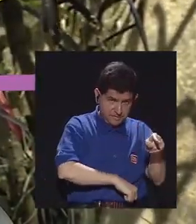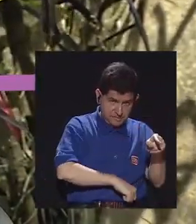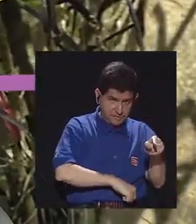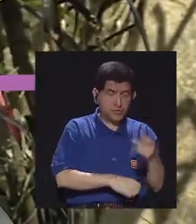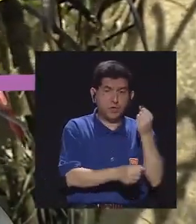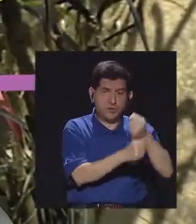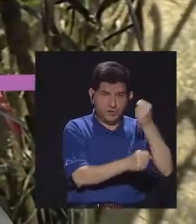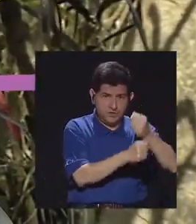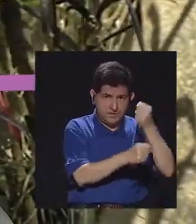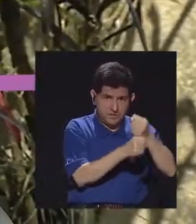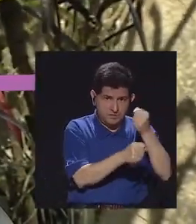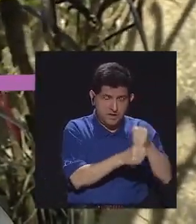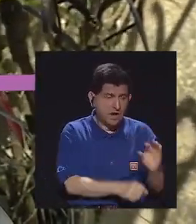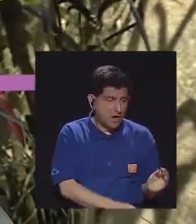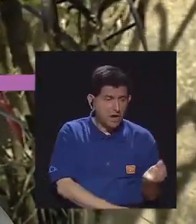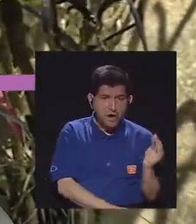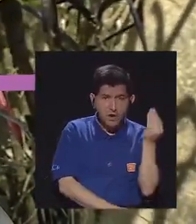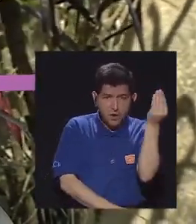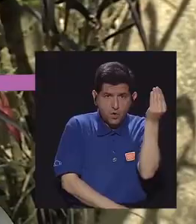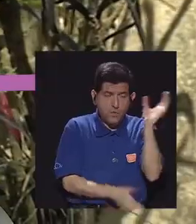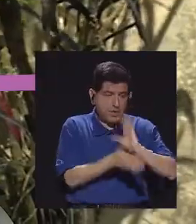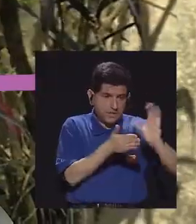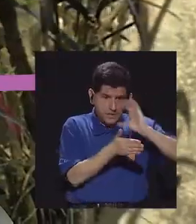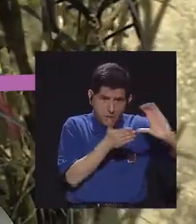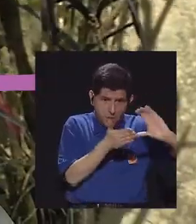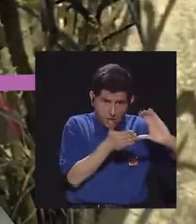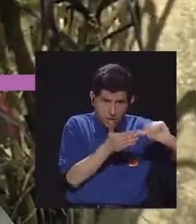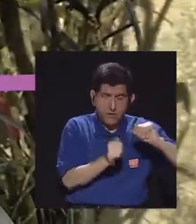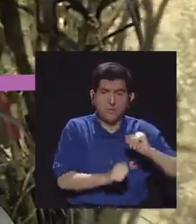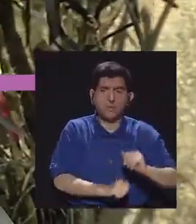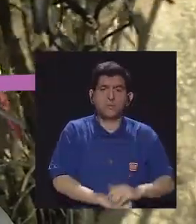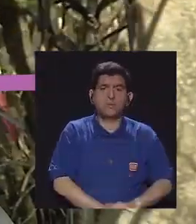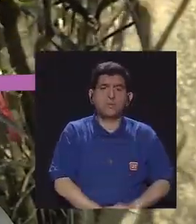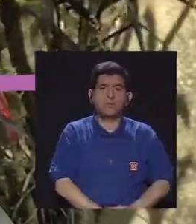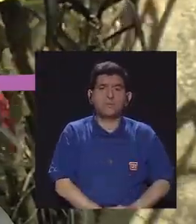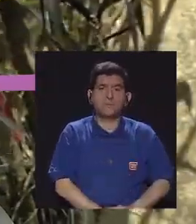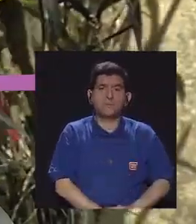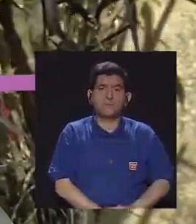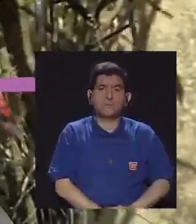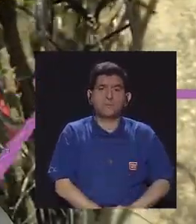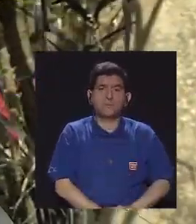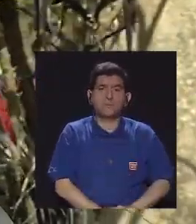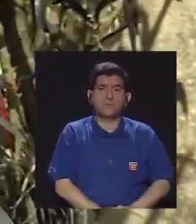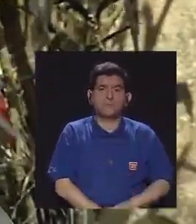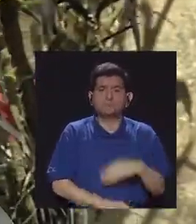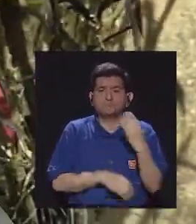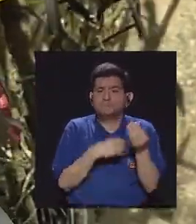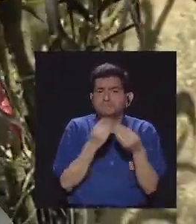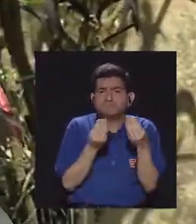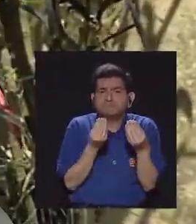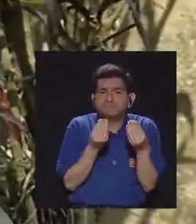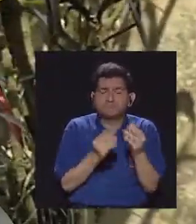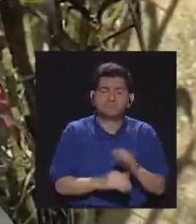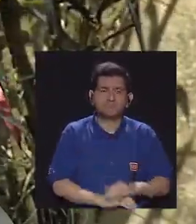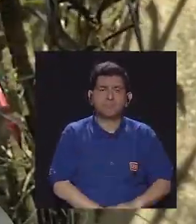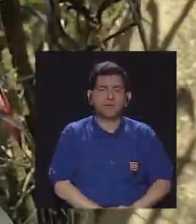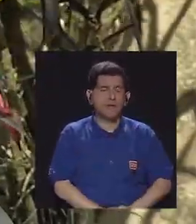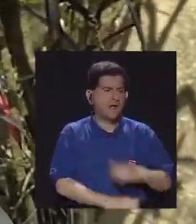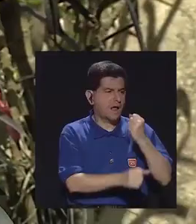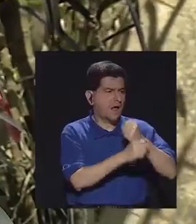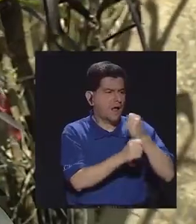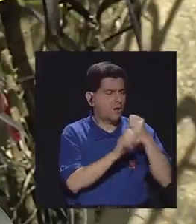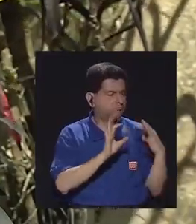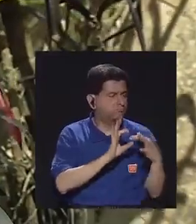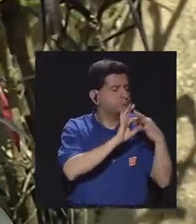temprana, se trabaja con los chicos en los colegios, ¿verdad? Se hace todo